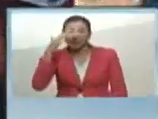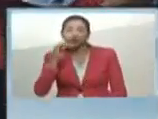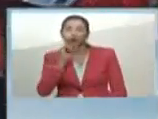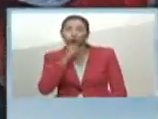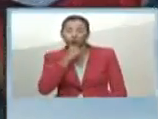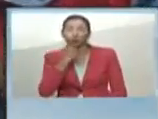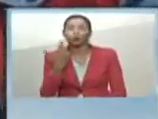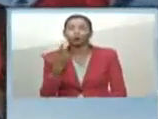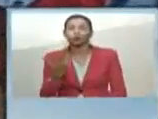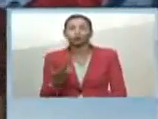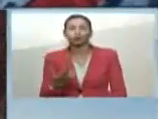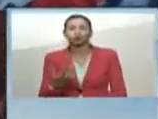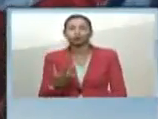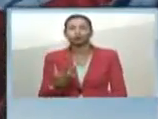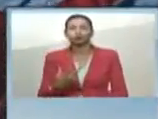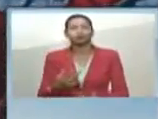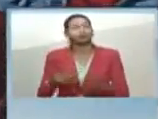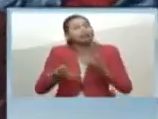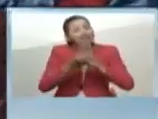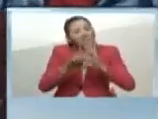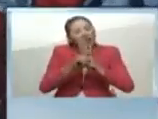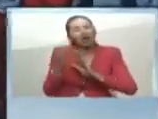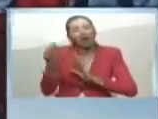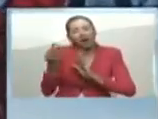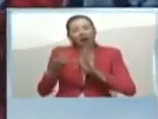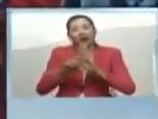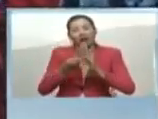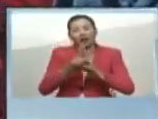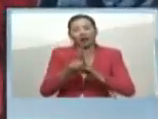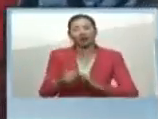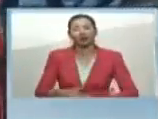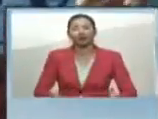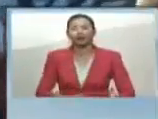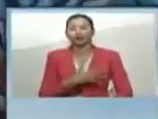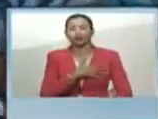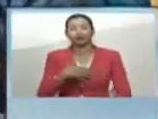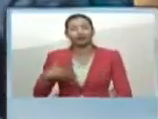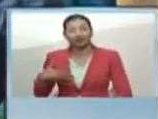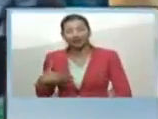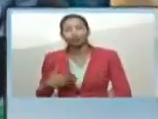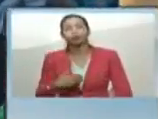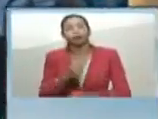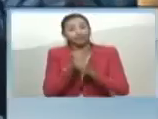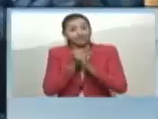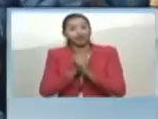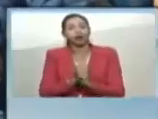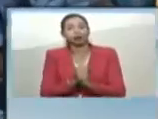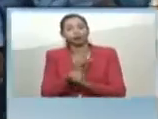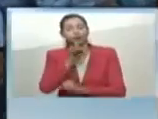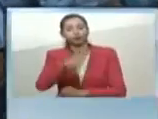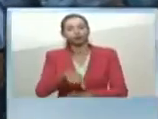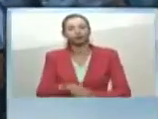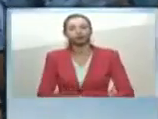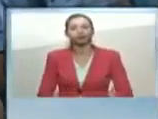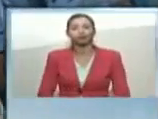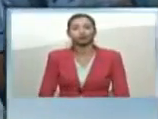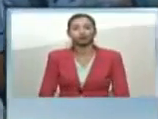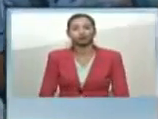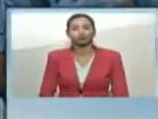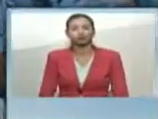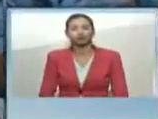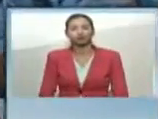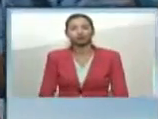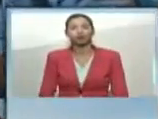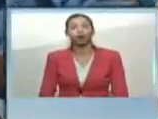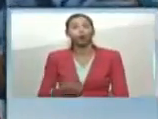que de verdad nos den legalidad y que aspirábamos y esperábamos que hoy fuéramos